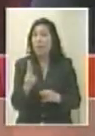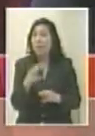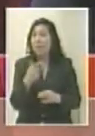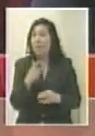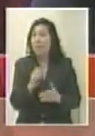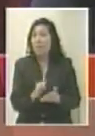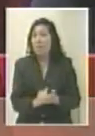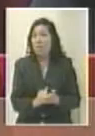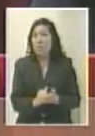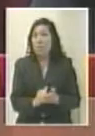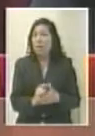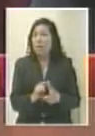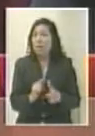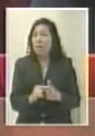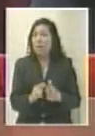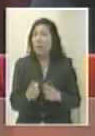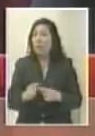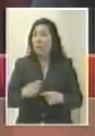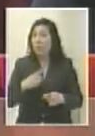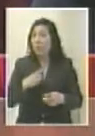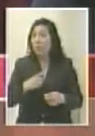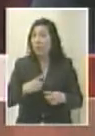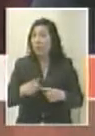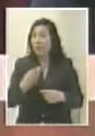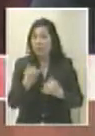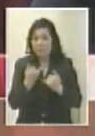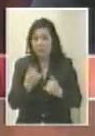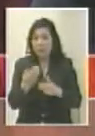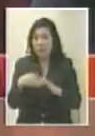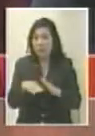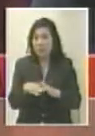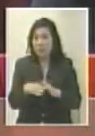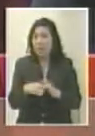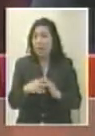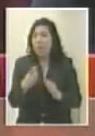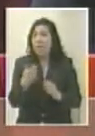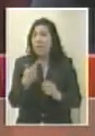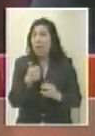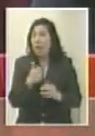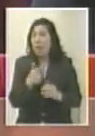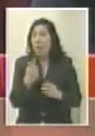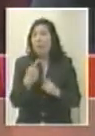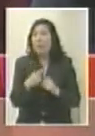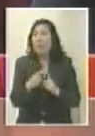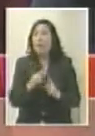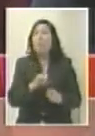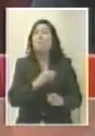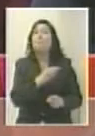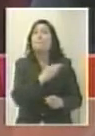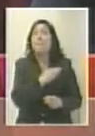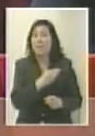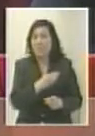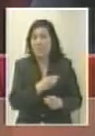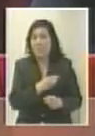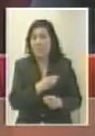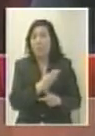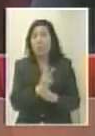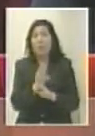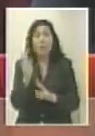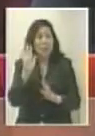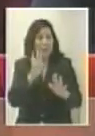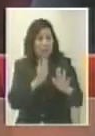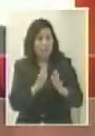Hídricos. Entonces hay un directorio que tiene que ser formado al interior de la Autoridad Nacional del Agua, en donde el Ministerio del Ambiente tiene un